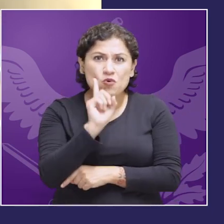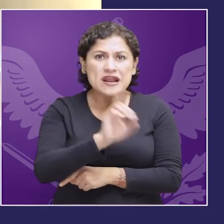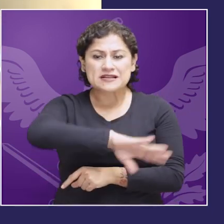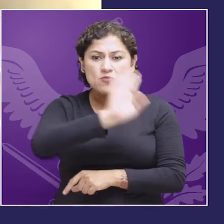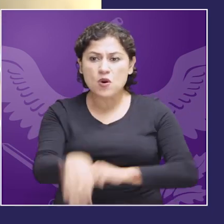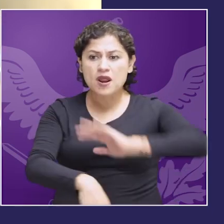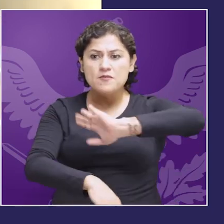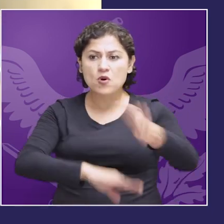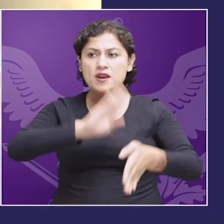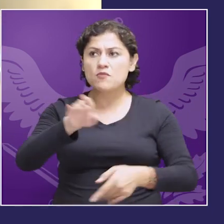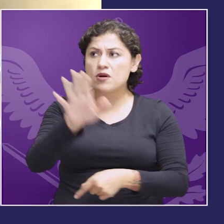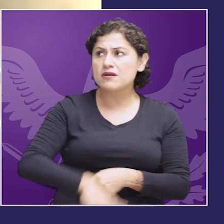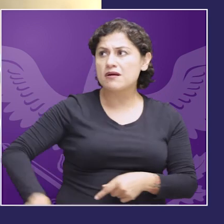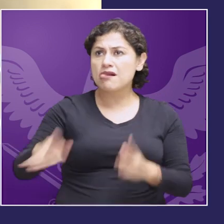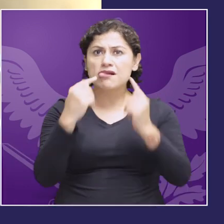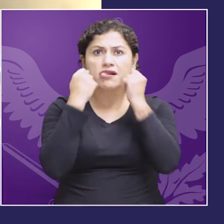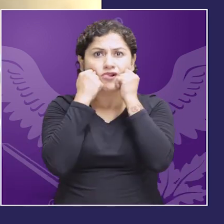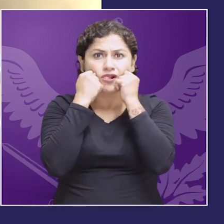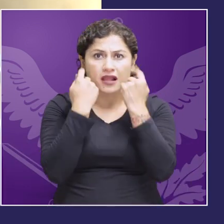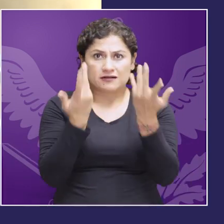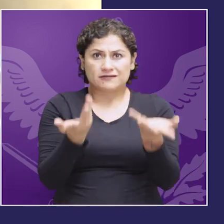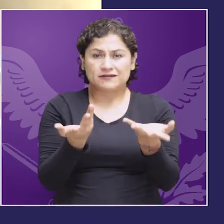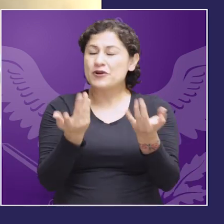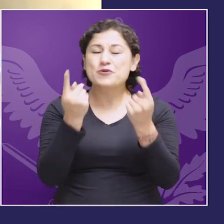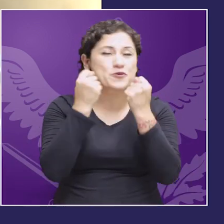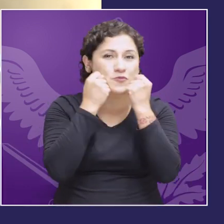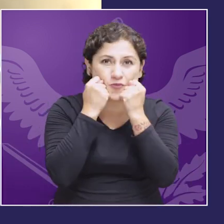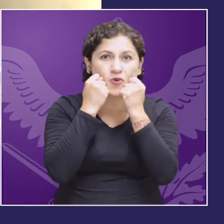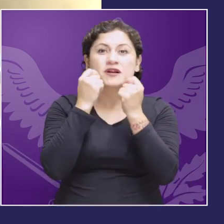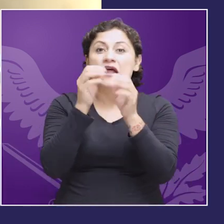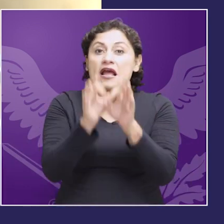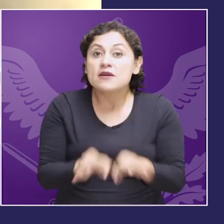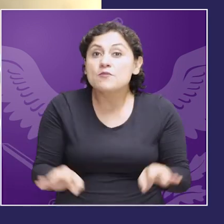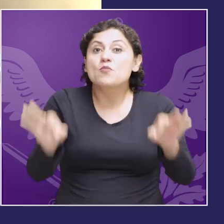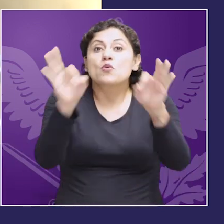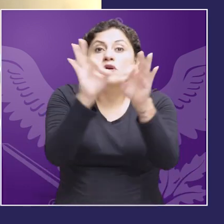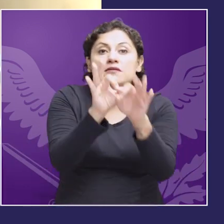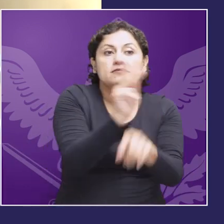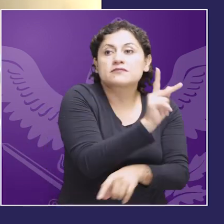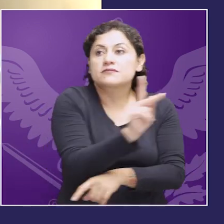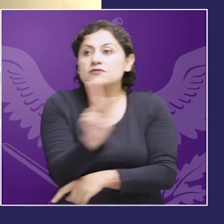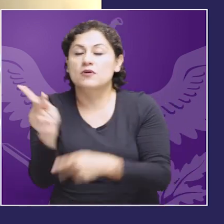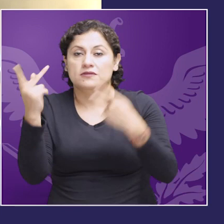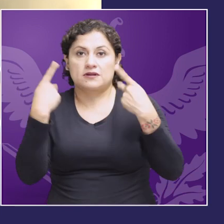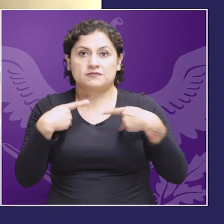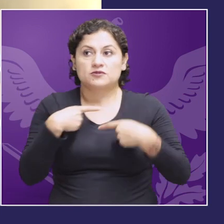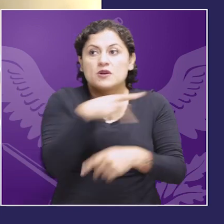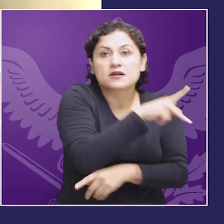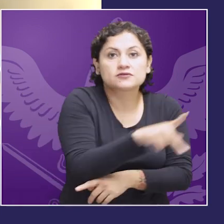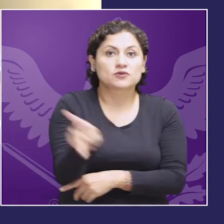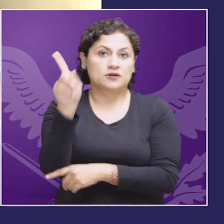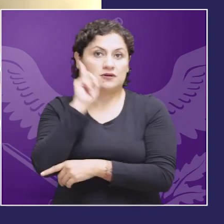fueron las que perdieron la vida, que importen todas, y por eso la interseccionalidad es muy importante. Y